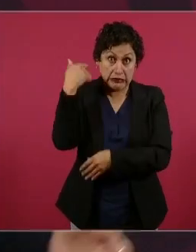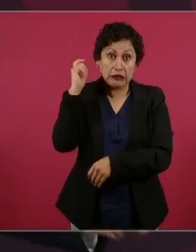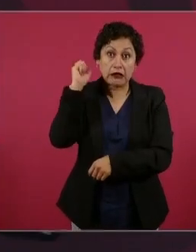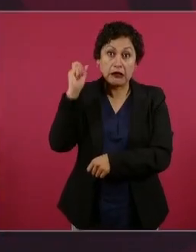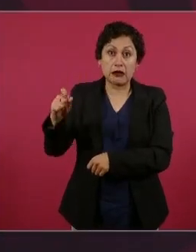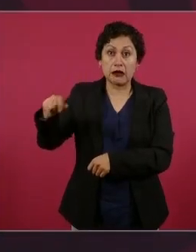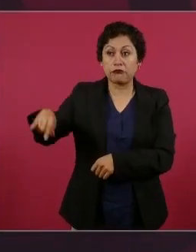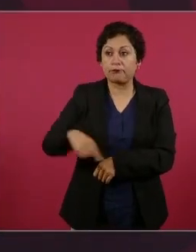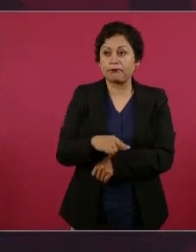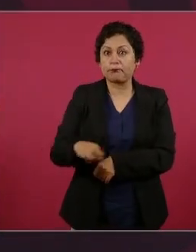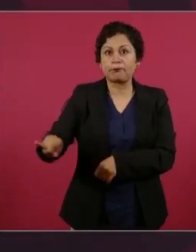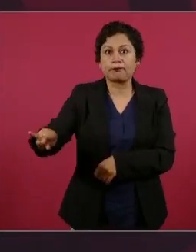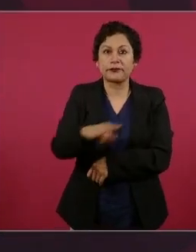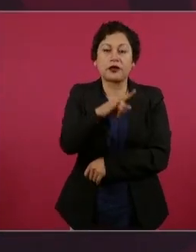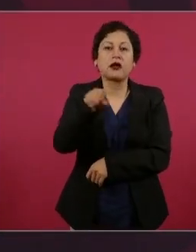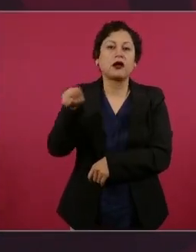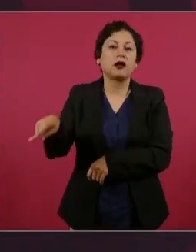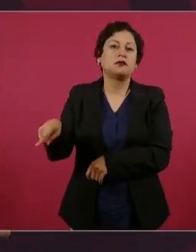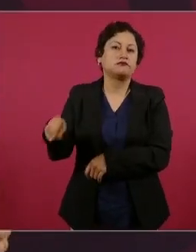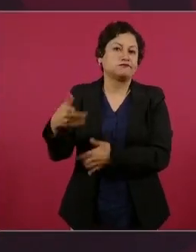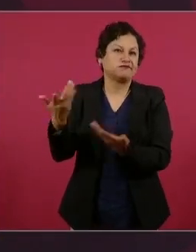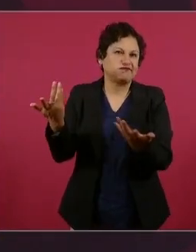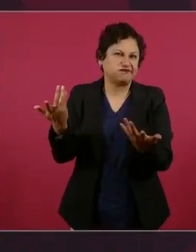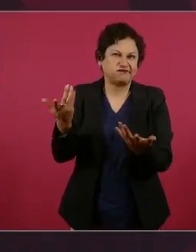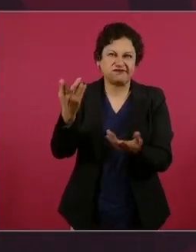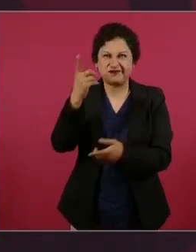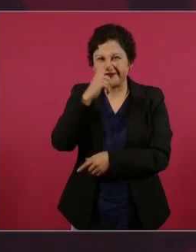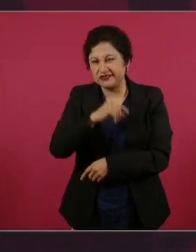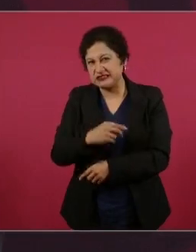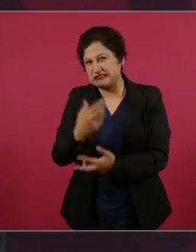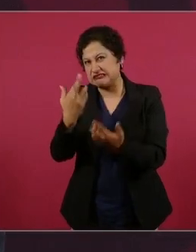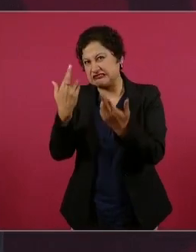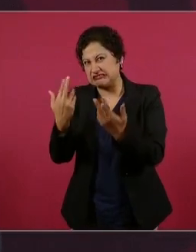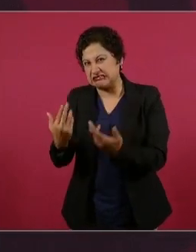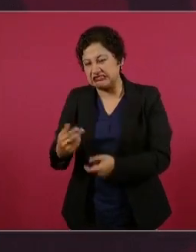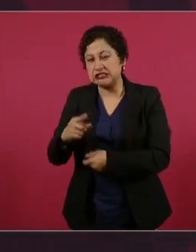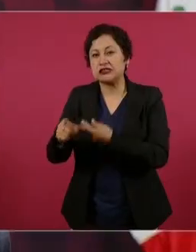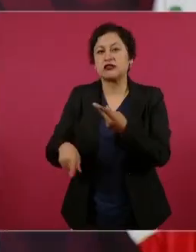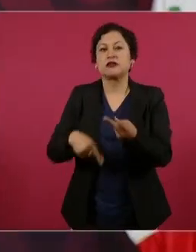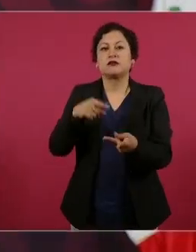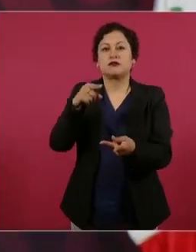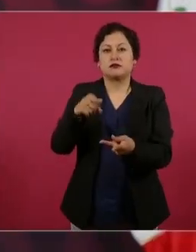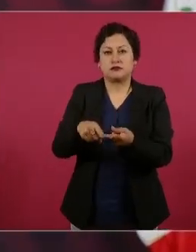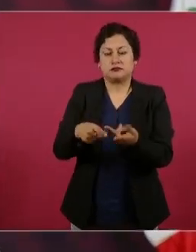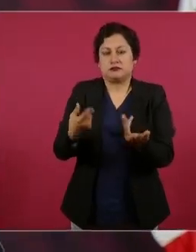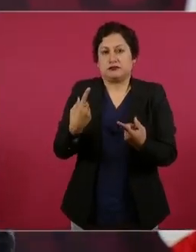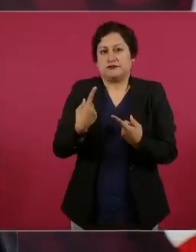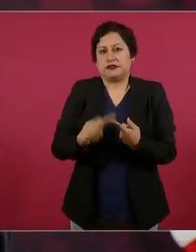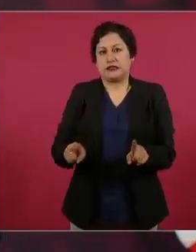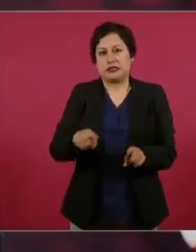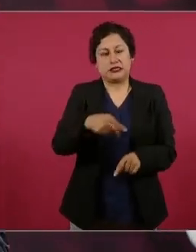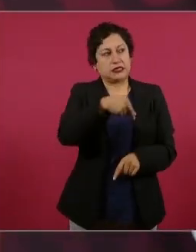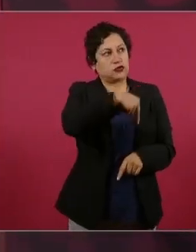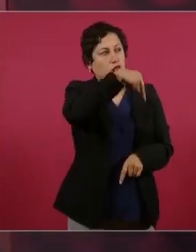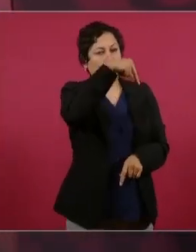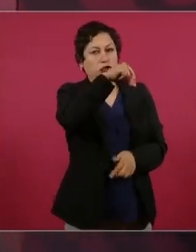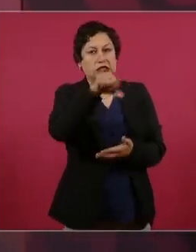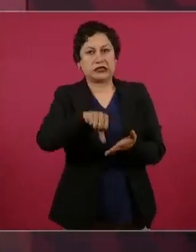las carreteras del norte, de el Bajío, del centro, son